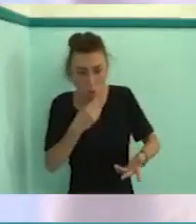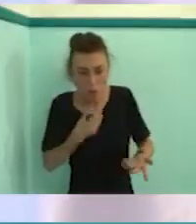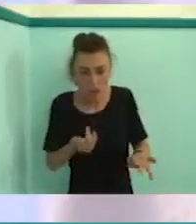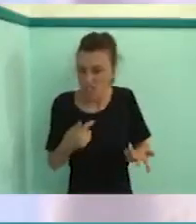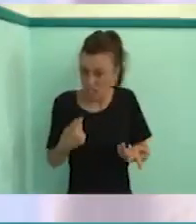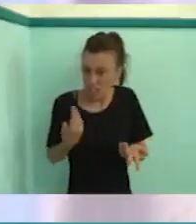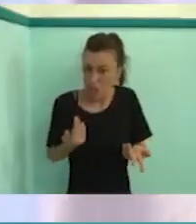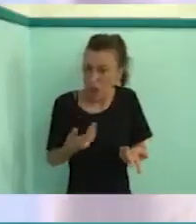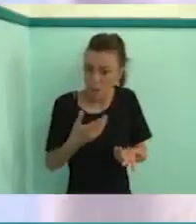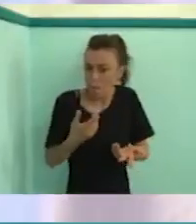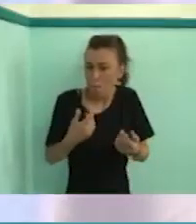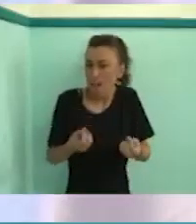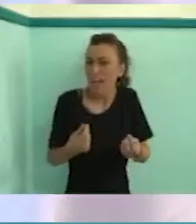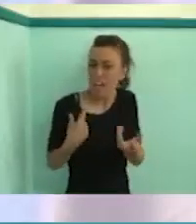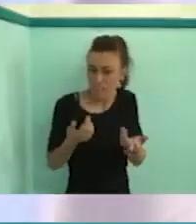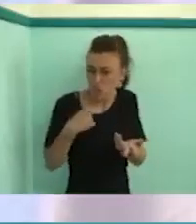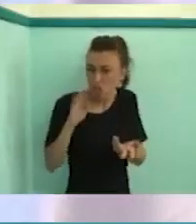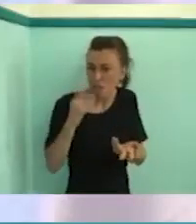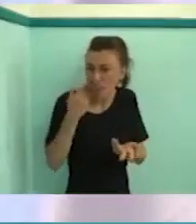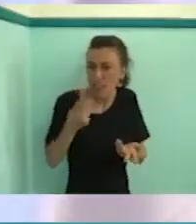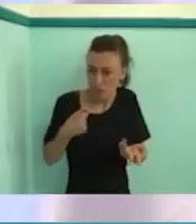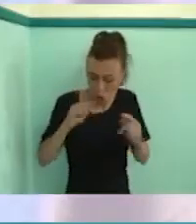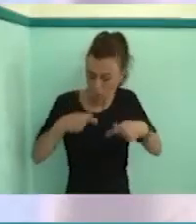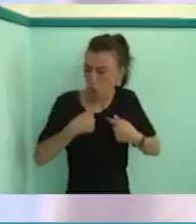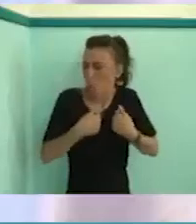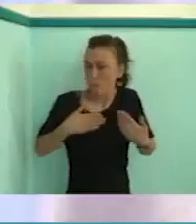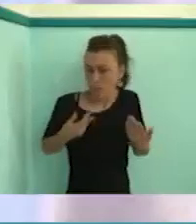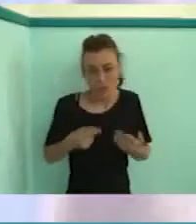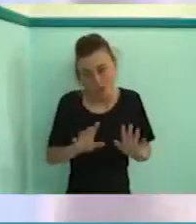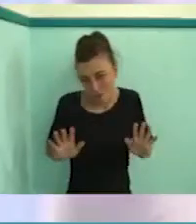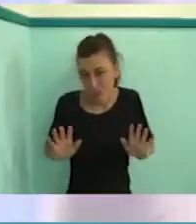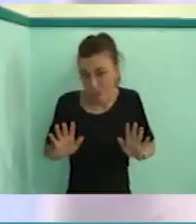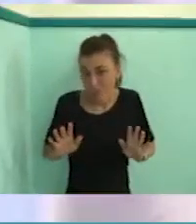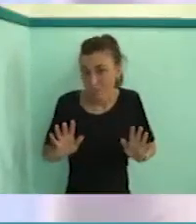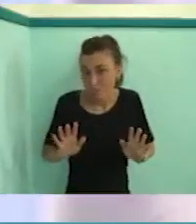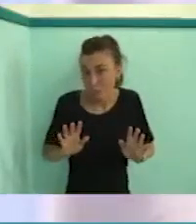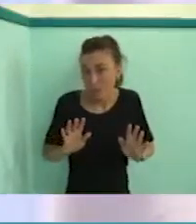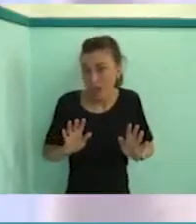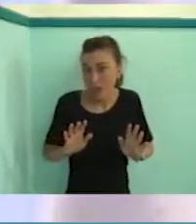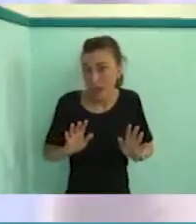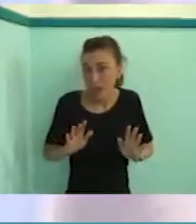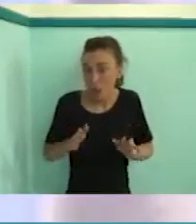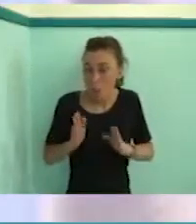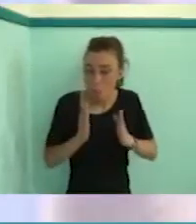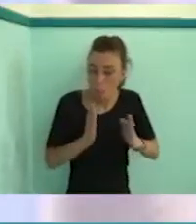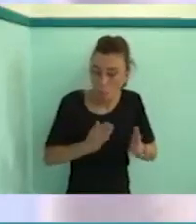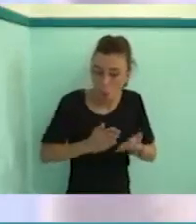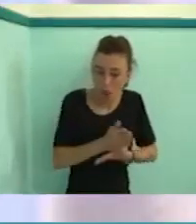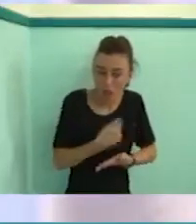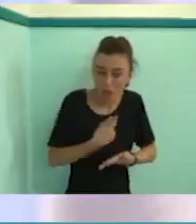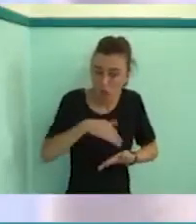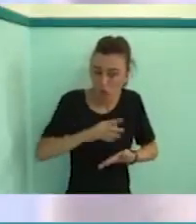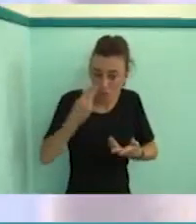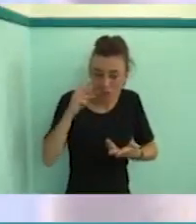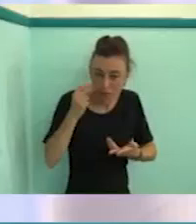feísima no me digas nada yo me lo digo a mí misma sabes lo que te digo entonces es como dejar de dejar de querer por un lado salvar al otro de su experiencia